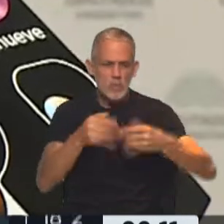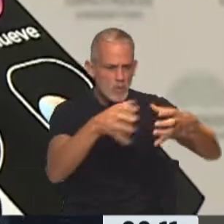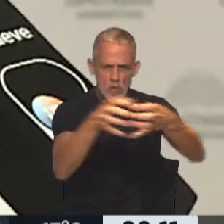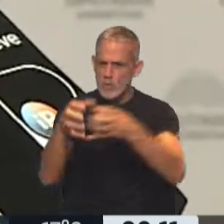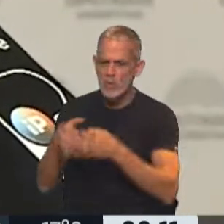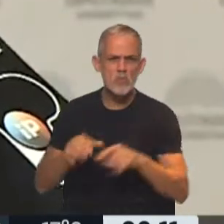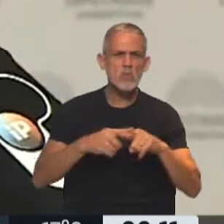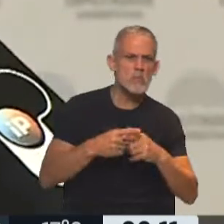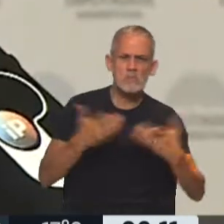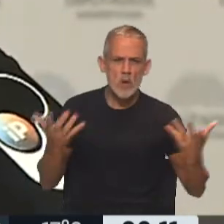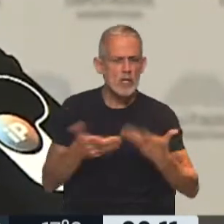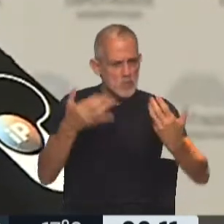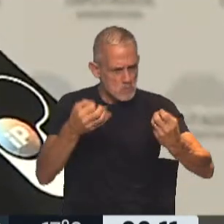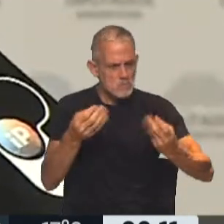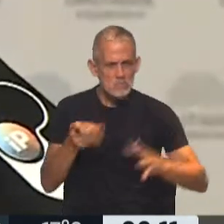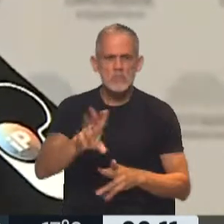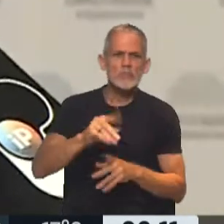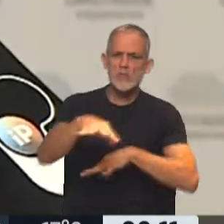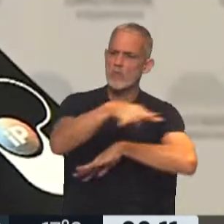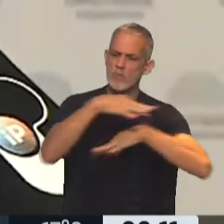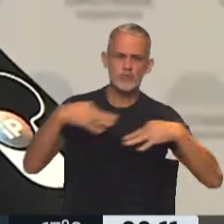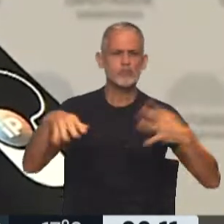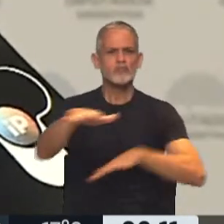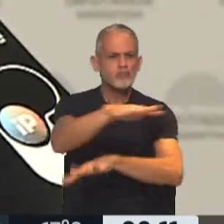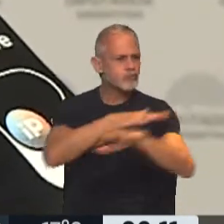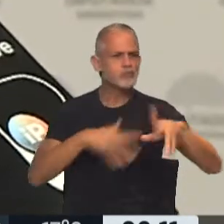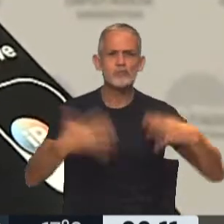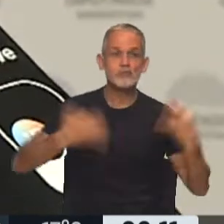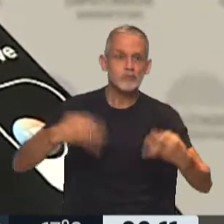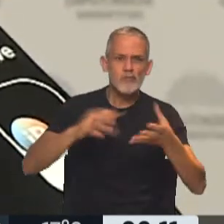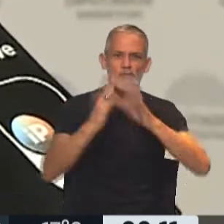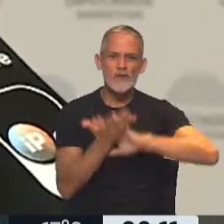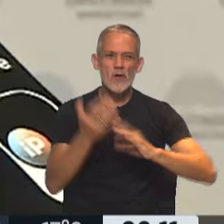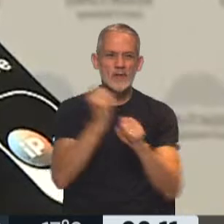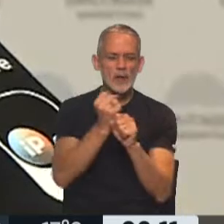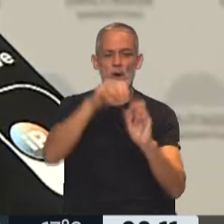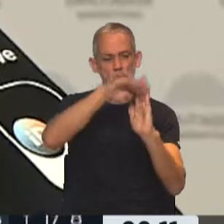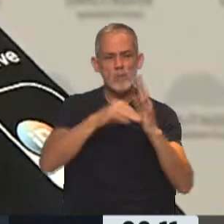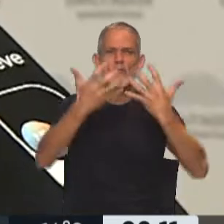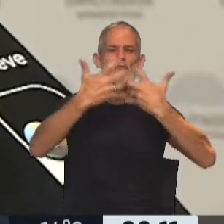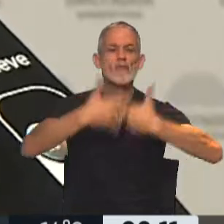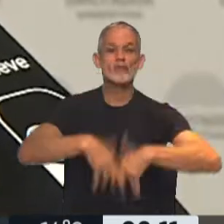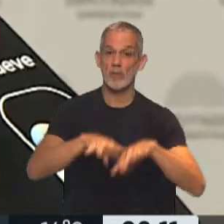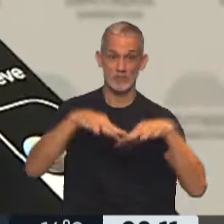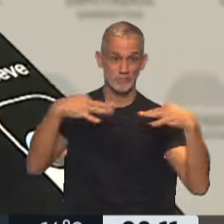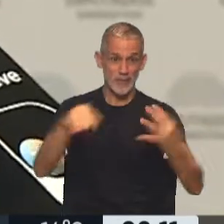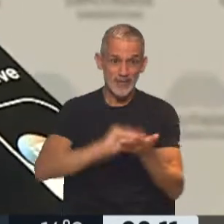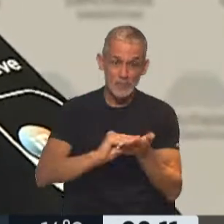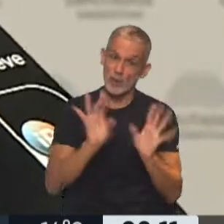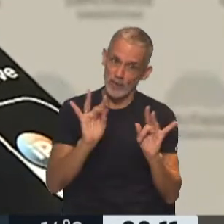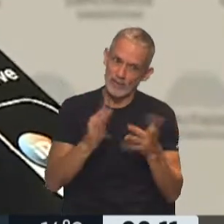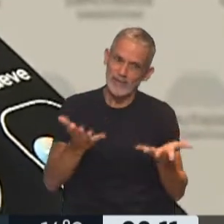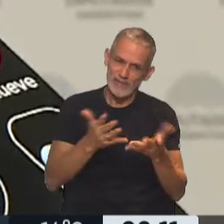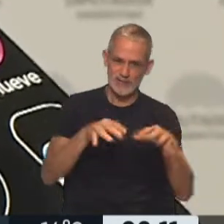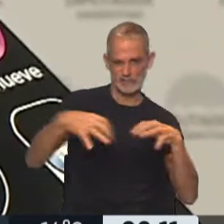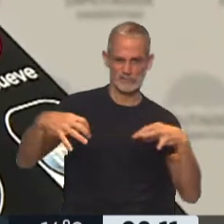parlamentarios, tratar de que podamos tener obviamente una mecánica y una metodología de funcionamiento a nivel de la Cámara, que vos sabés que está complicada,